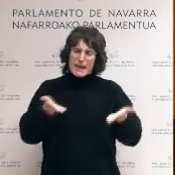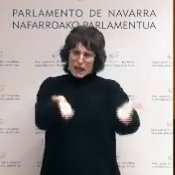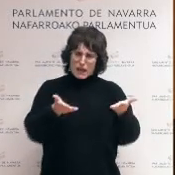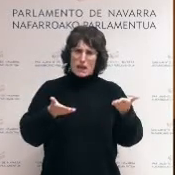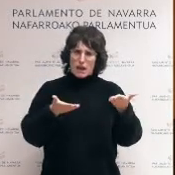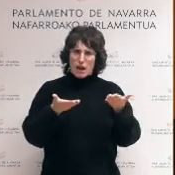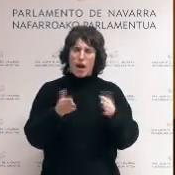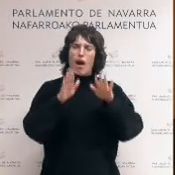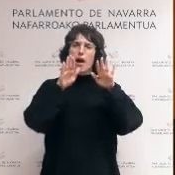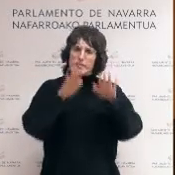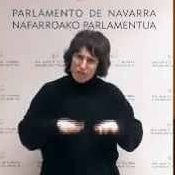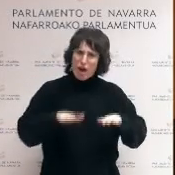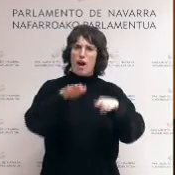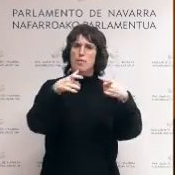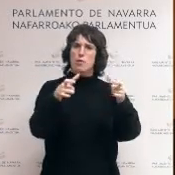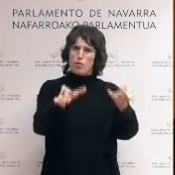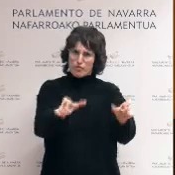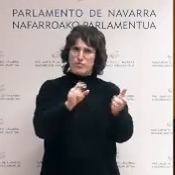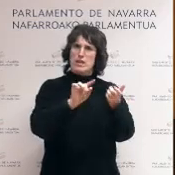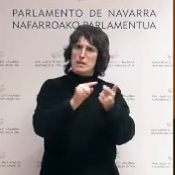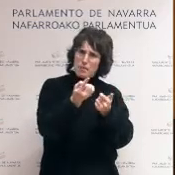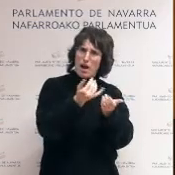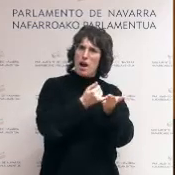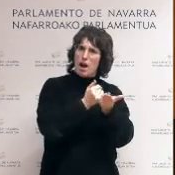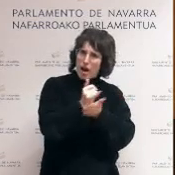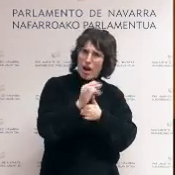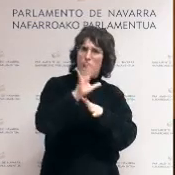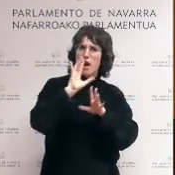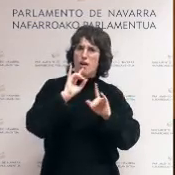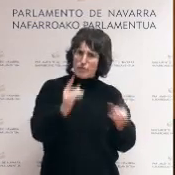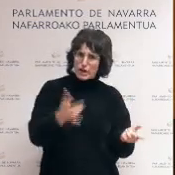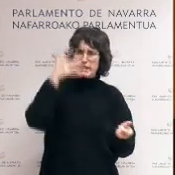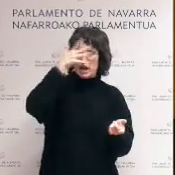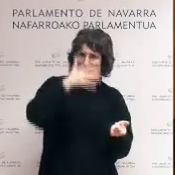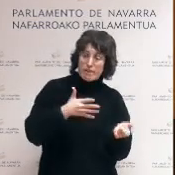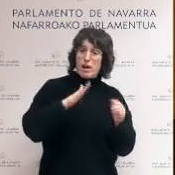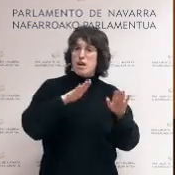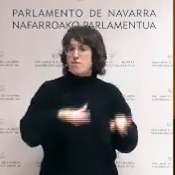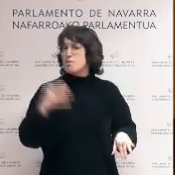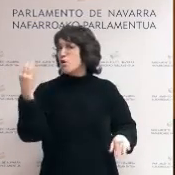del sector primario, del forestal navarro, con ambición y con